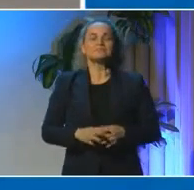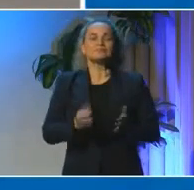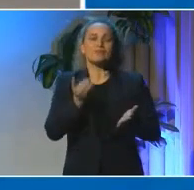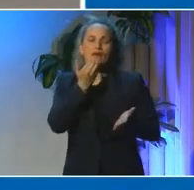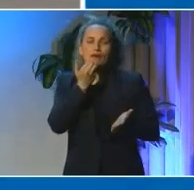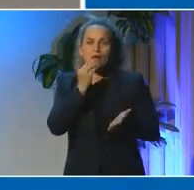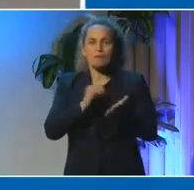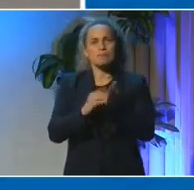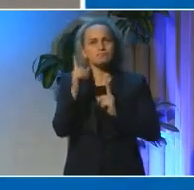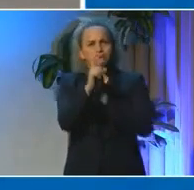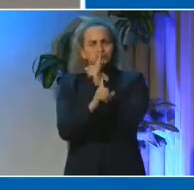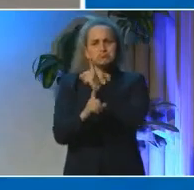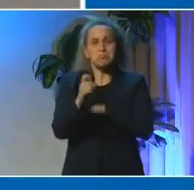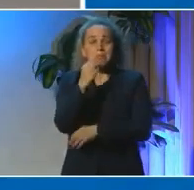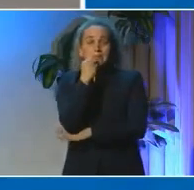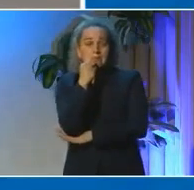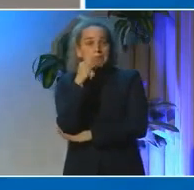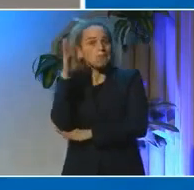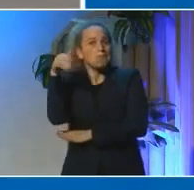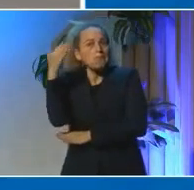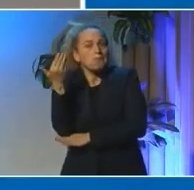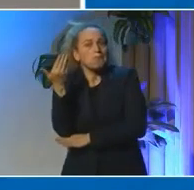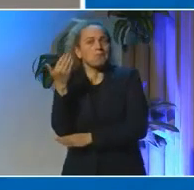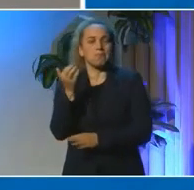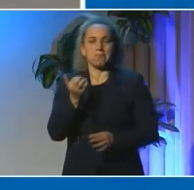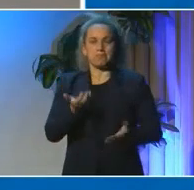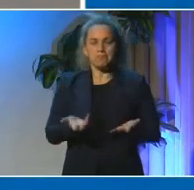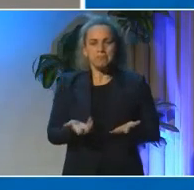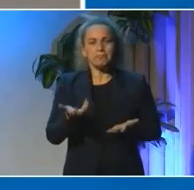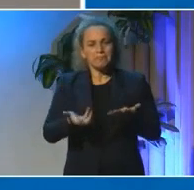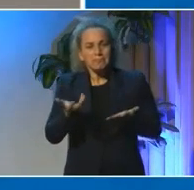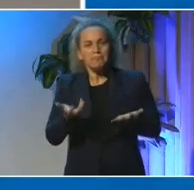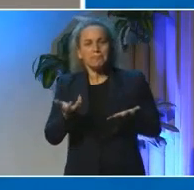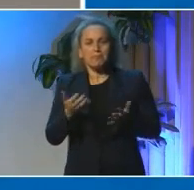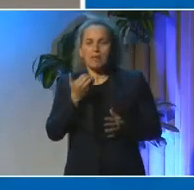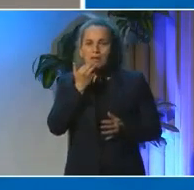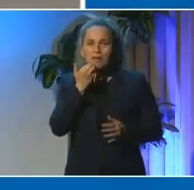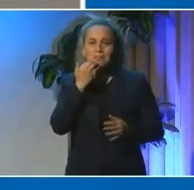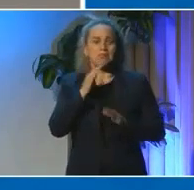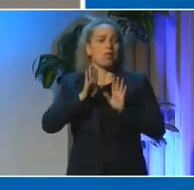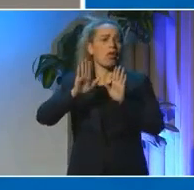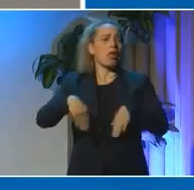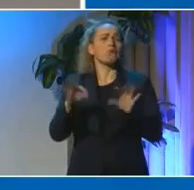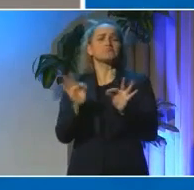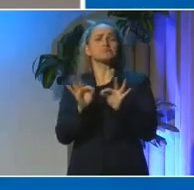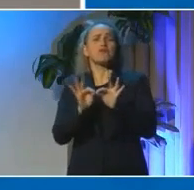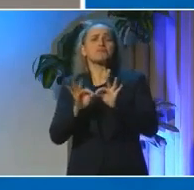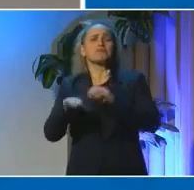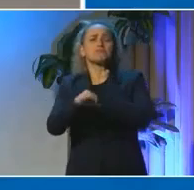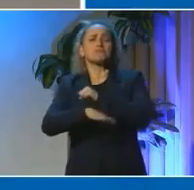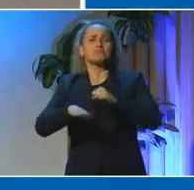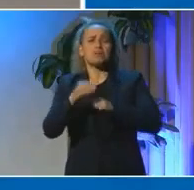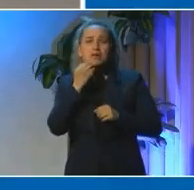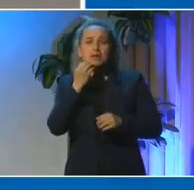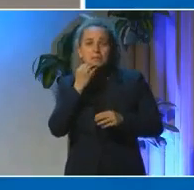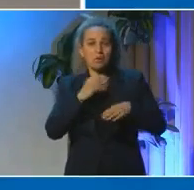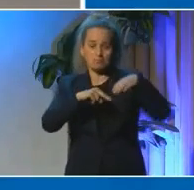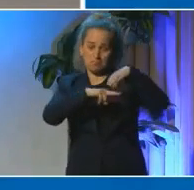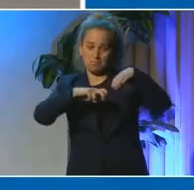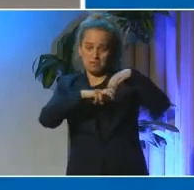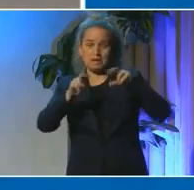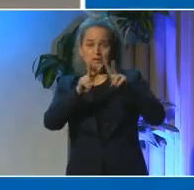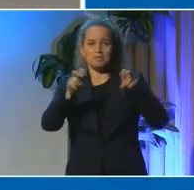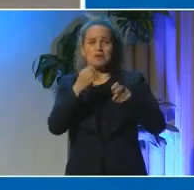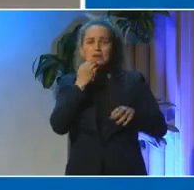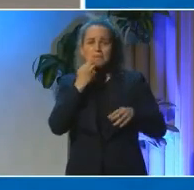que lo reflexionamos sobre esto tendemos también a tener a veces una visión sin simplistas sobre los temas incluso de minería de